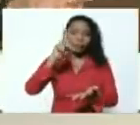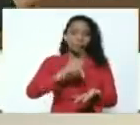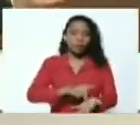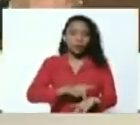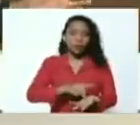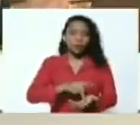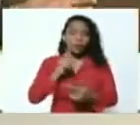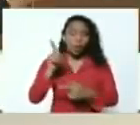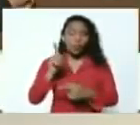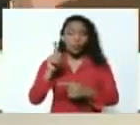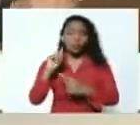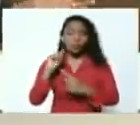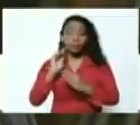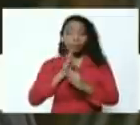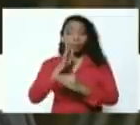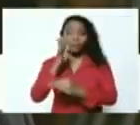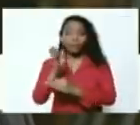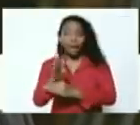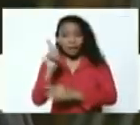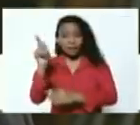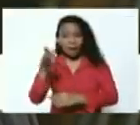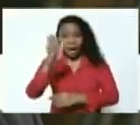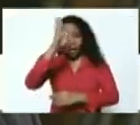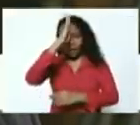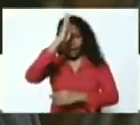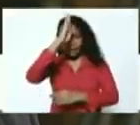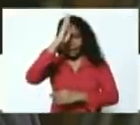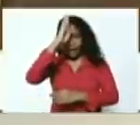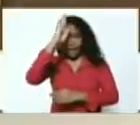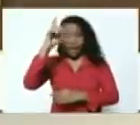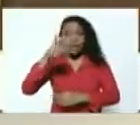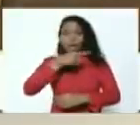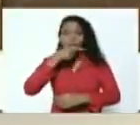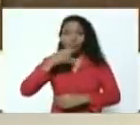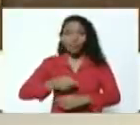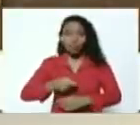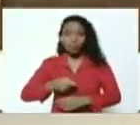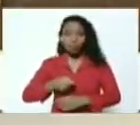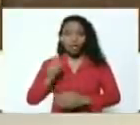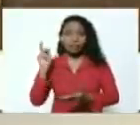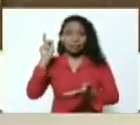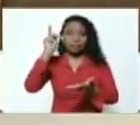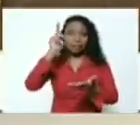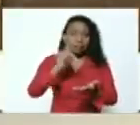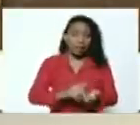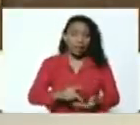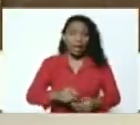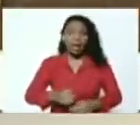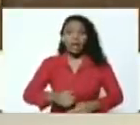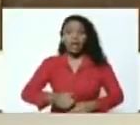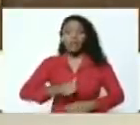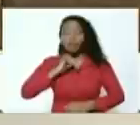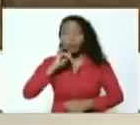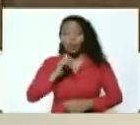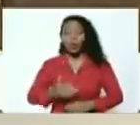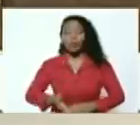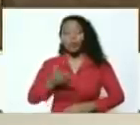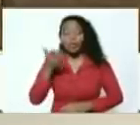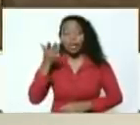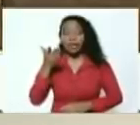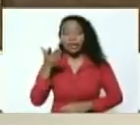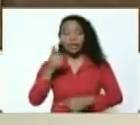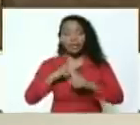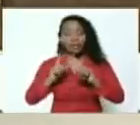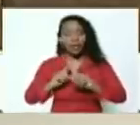de una gira por Qatar y por Rusia. Está aterrizando con buenas noticias en diversas